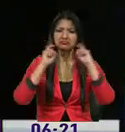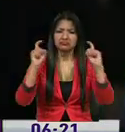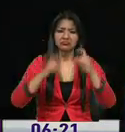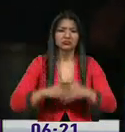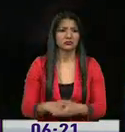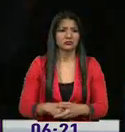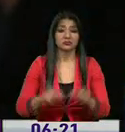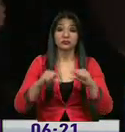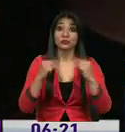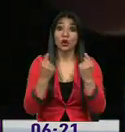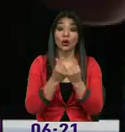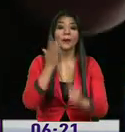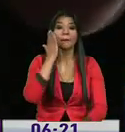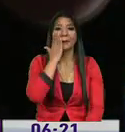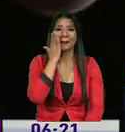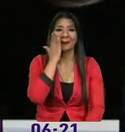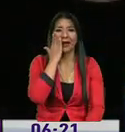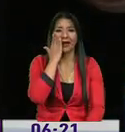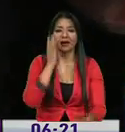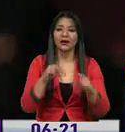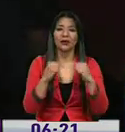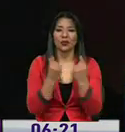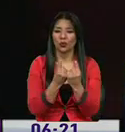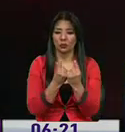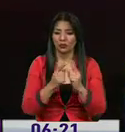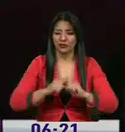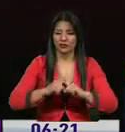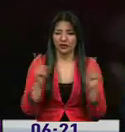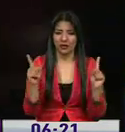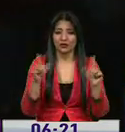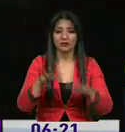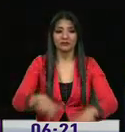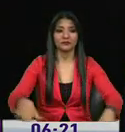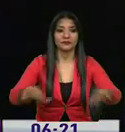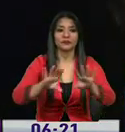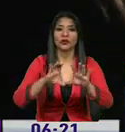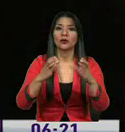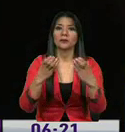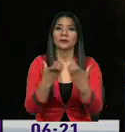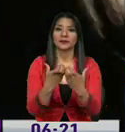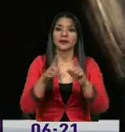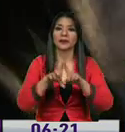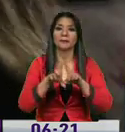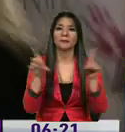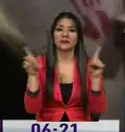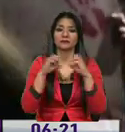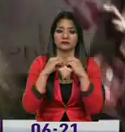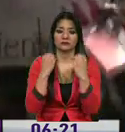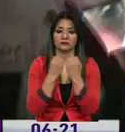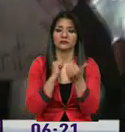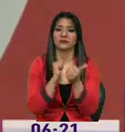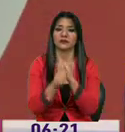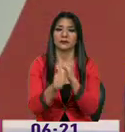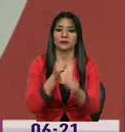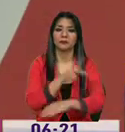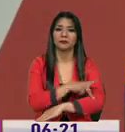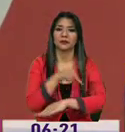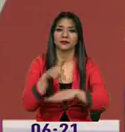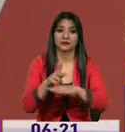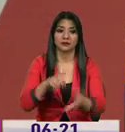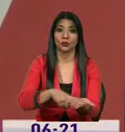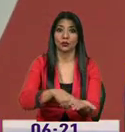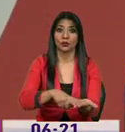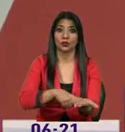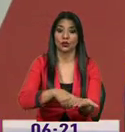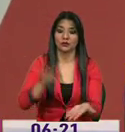Un grupo de madres de familia y activistas irrumpieron en una sesión del Comité de Empresas de la Concentración Deportiva de Pichincha, en la que se pretendía